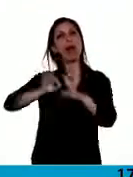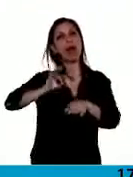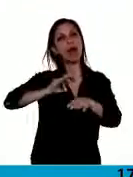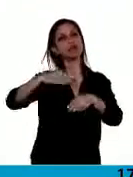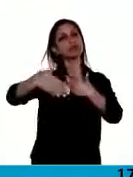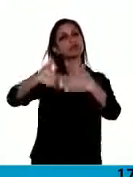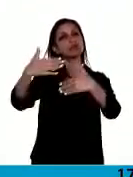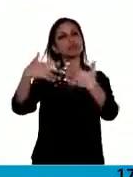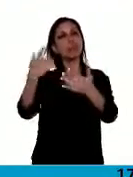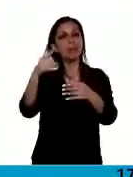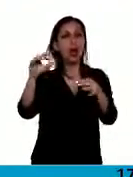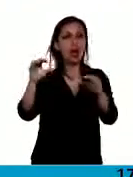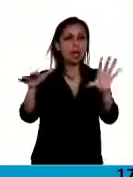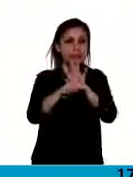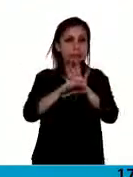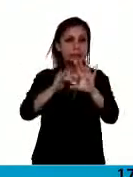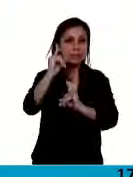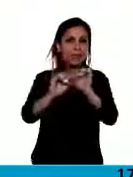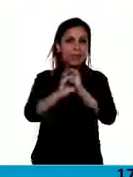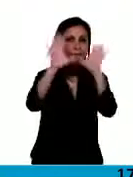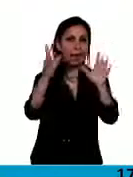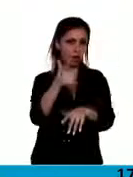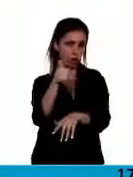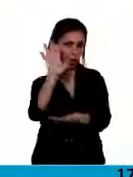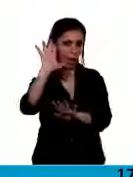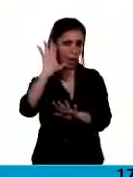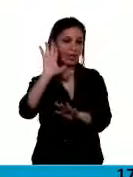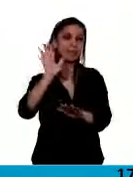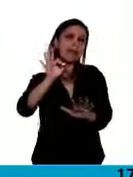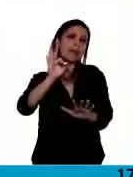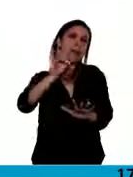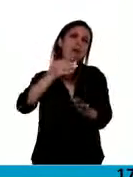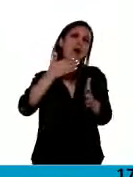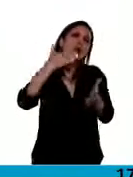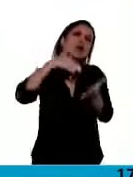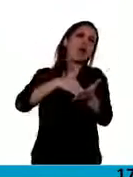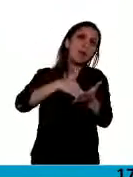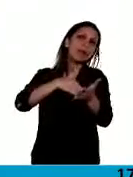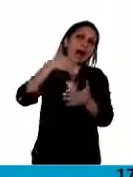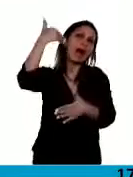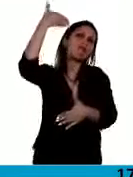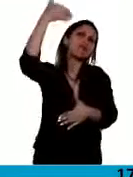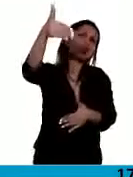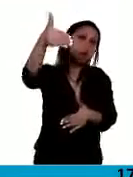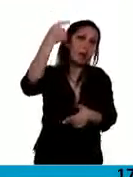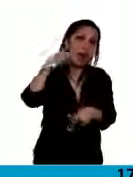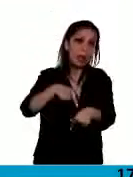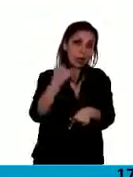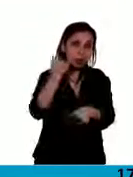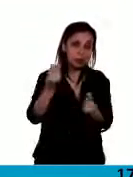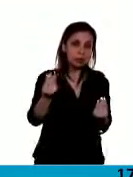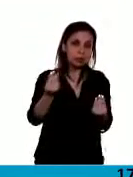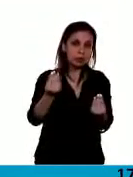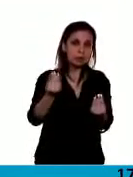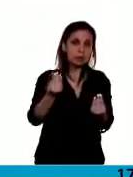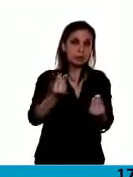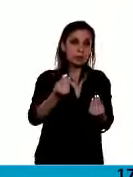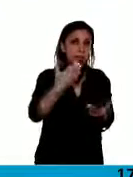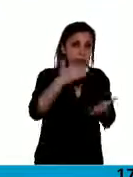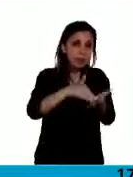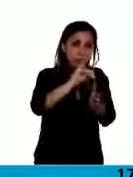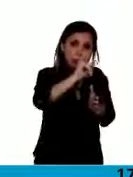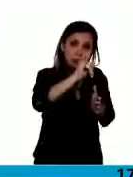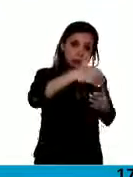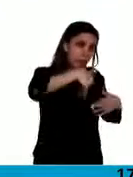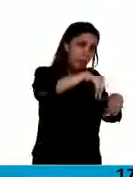mucha precisión, promesas que sabemos que son a futuro y miseria para hoy. Le proponen dejar el pedacito ese de tierra que ocuparon,